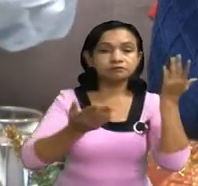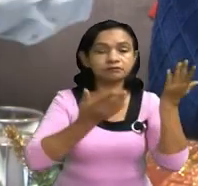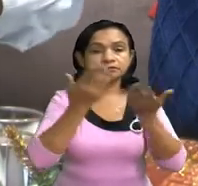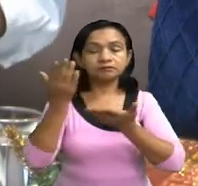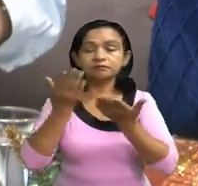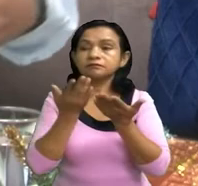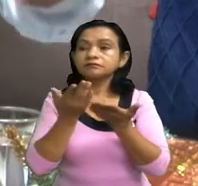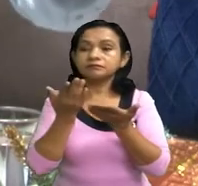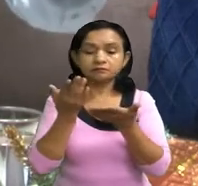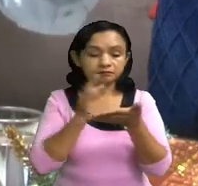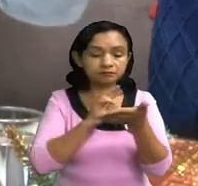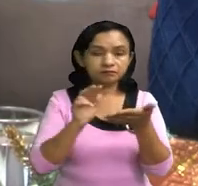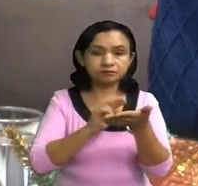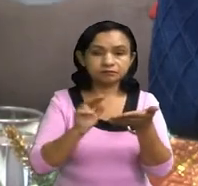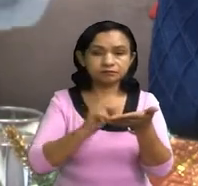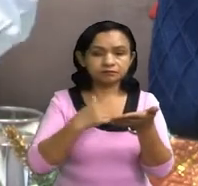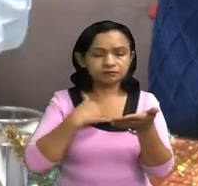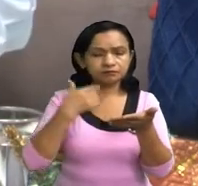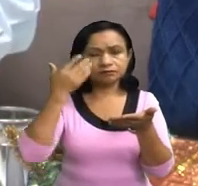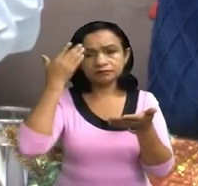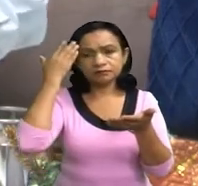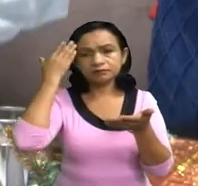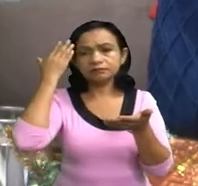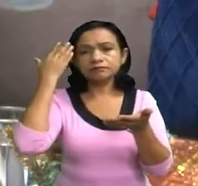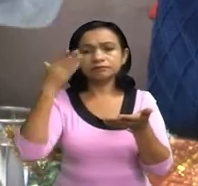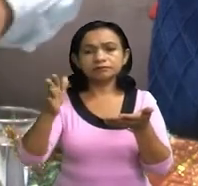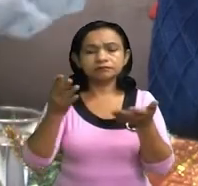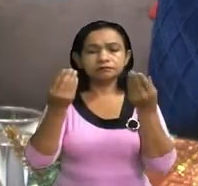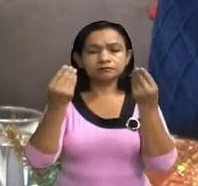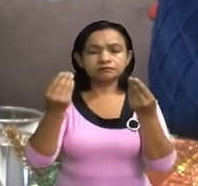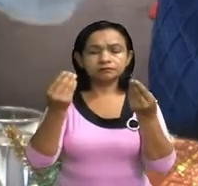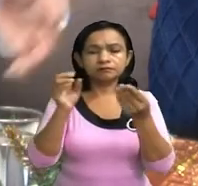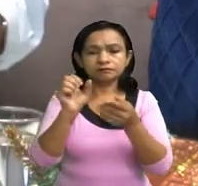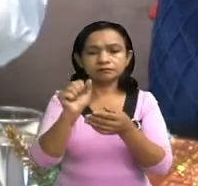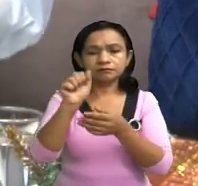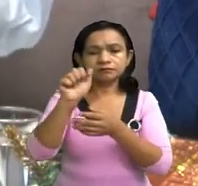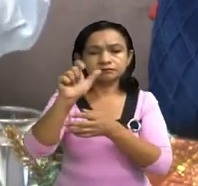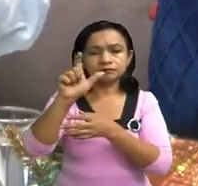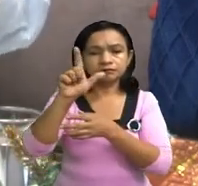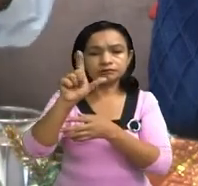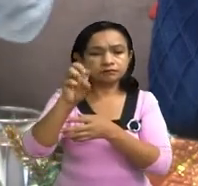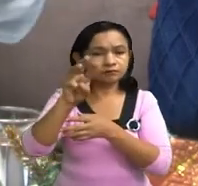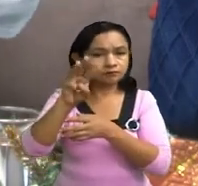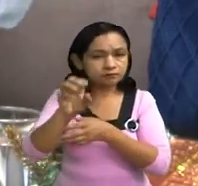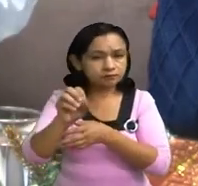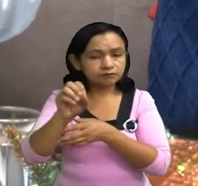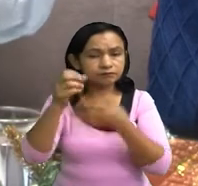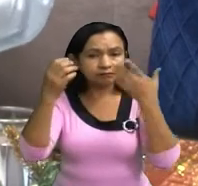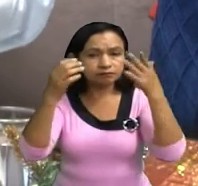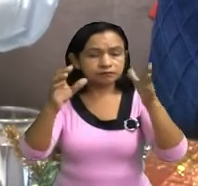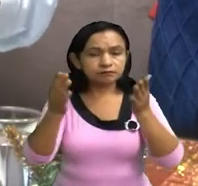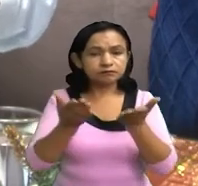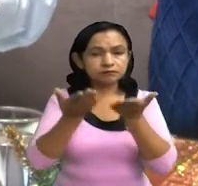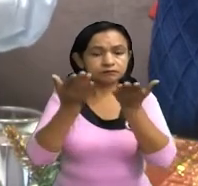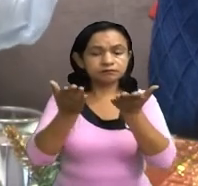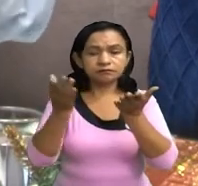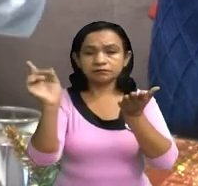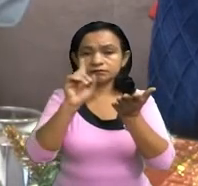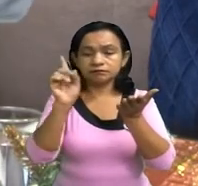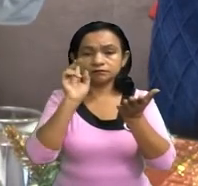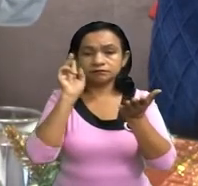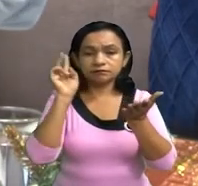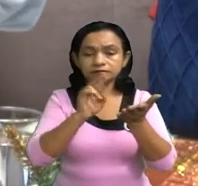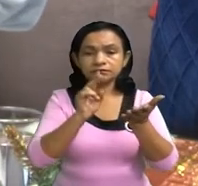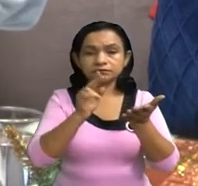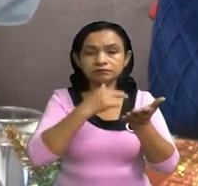versos. Oye, pues yo me sé una serie de salmos y una serie de versículos, pero eso no es demostrar la fe. La fe es hacer